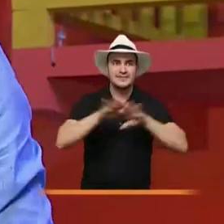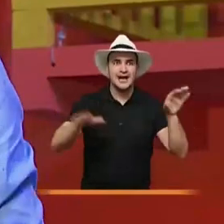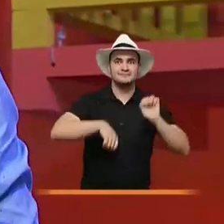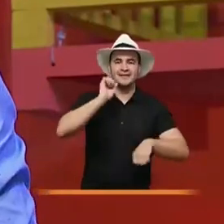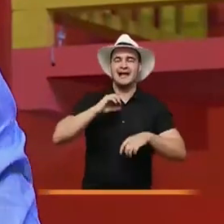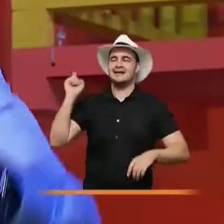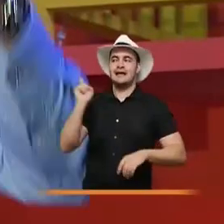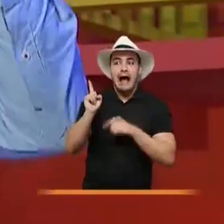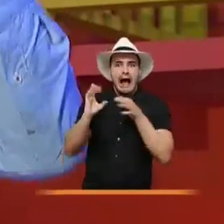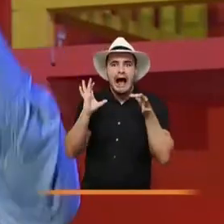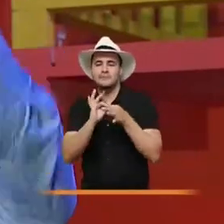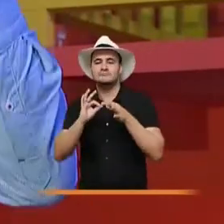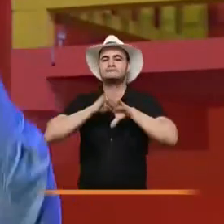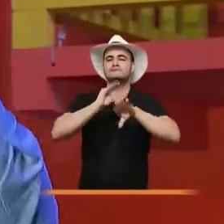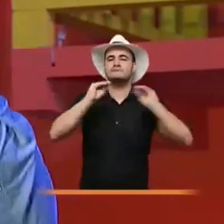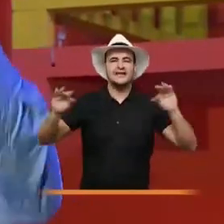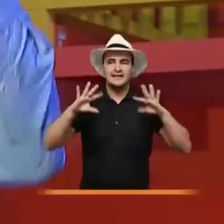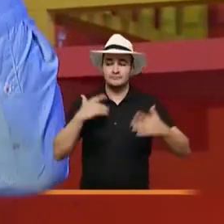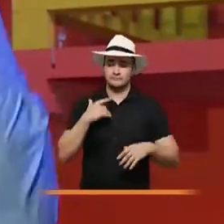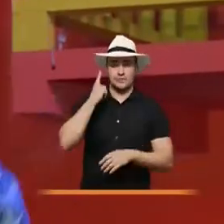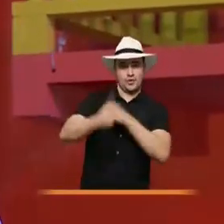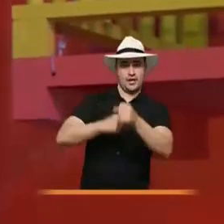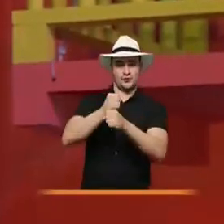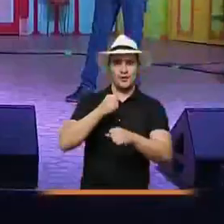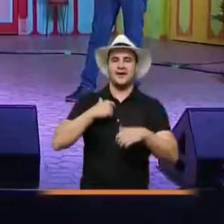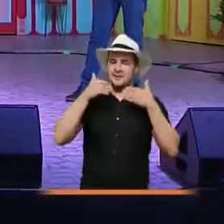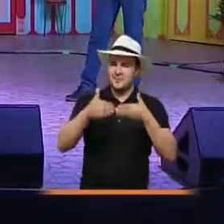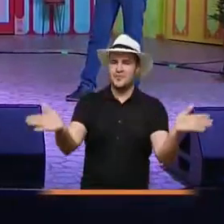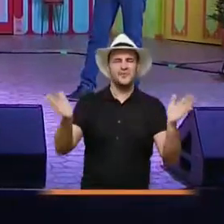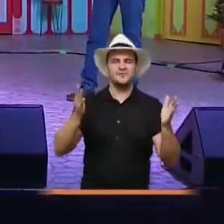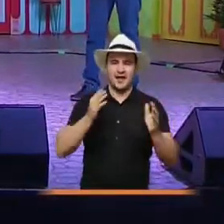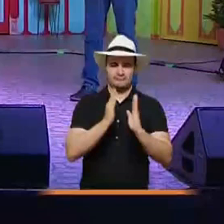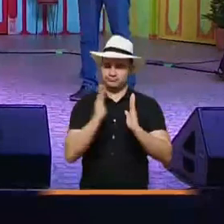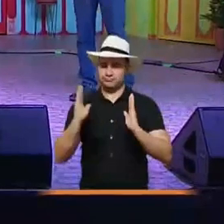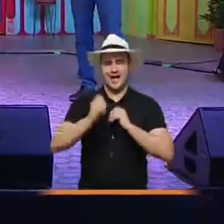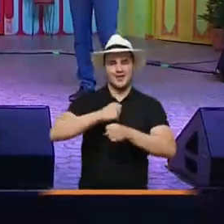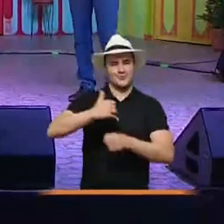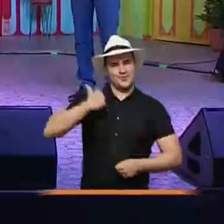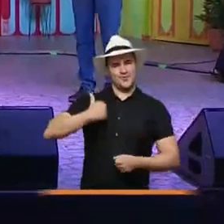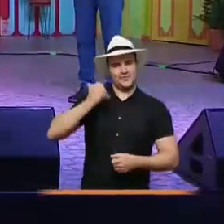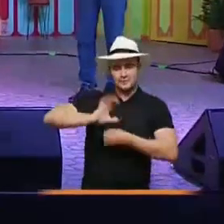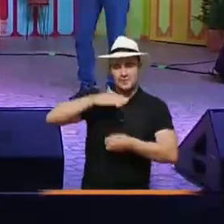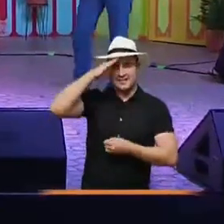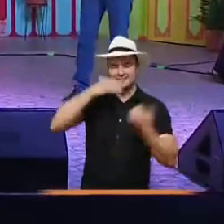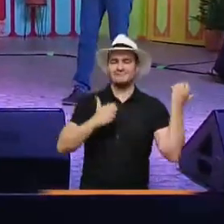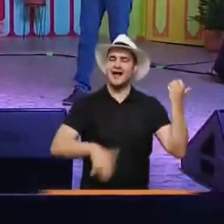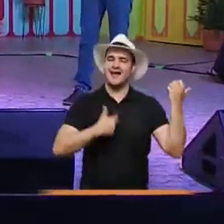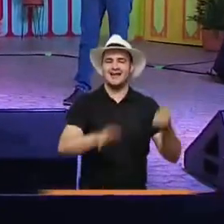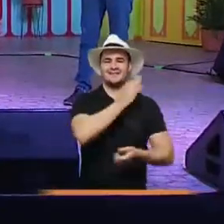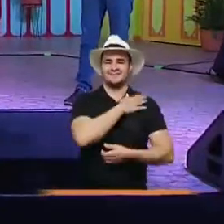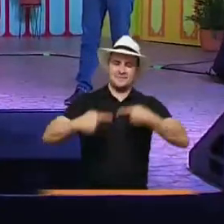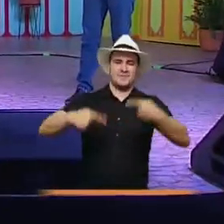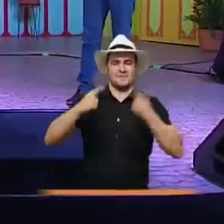el año entrante tendremos el festival nacional de la trova juvenil ciudad de medellín esto es muy importante porque